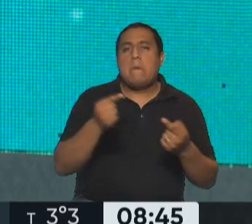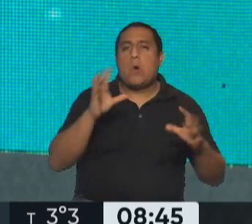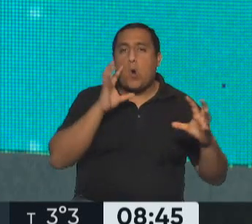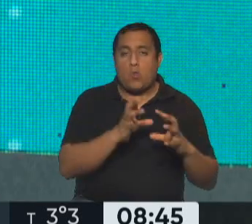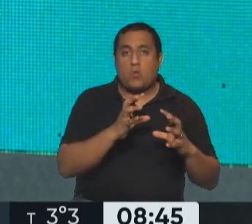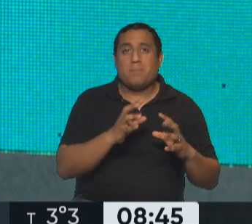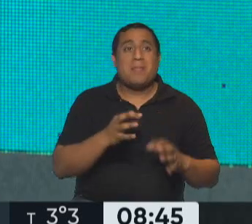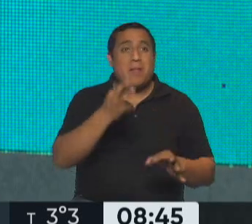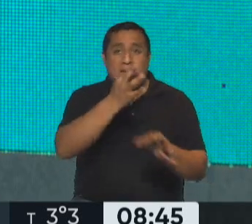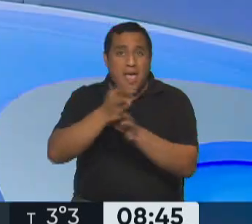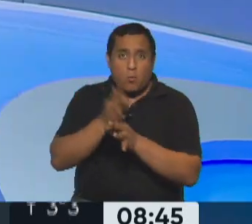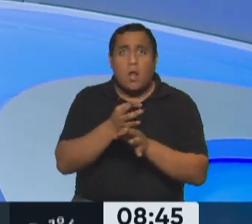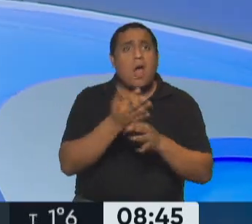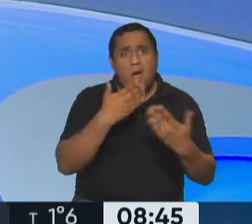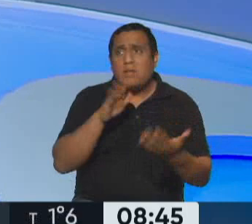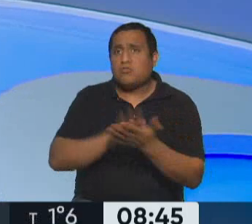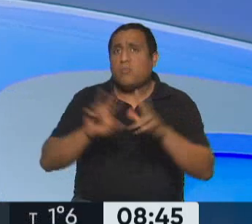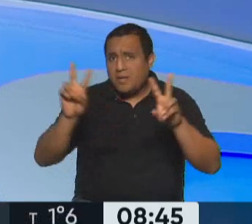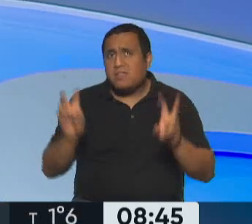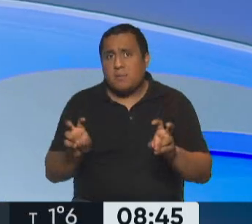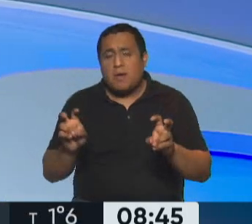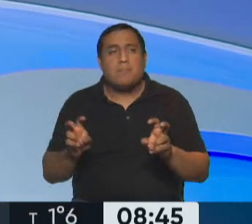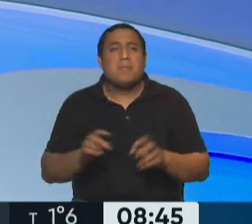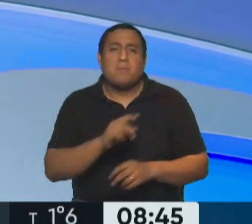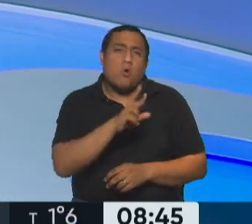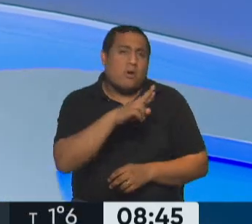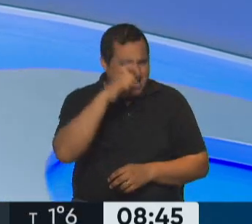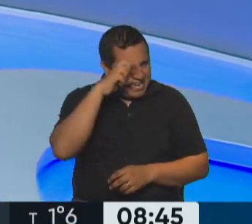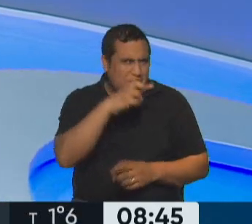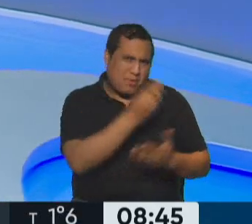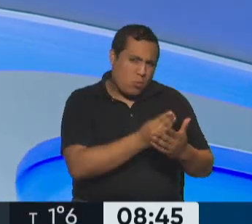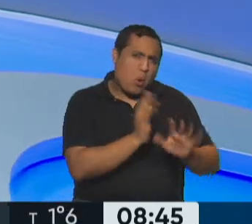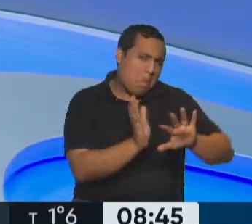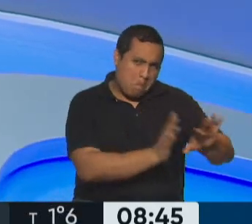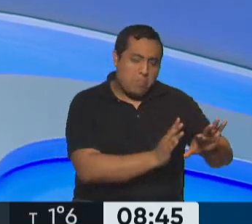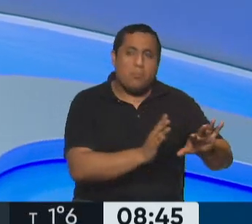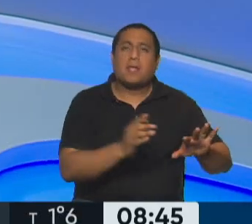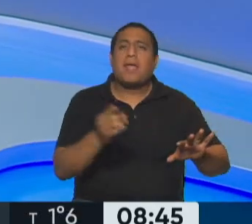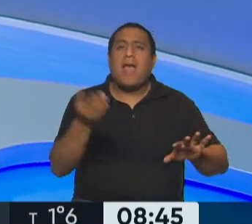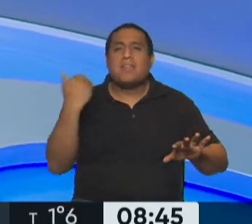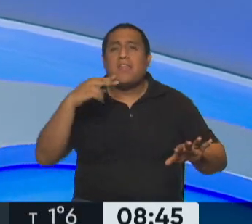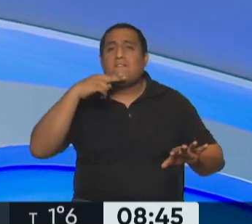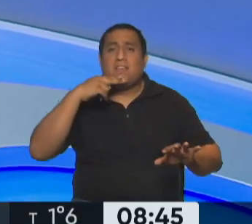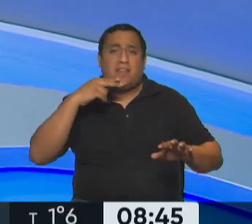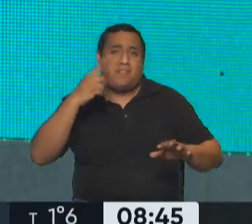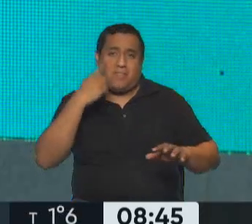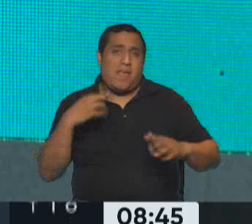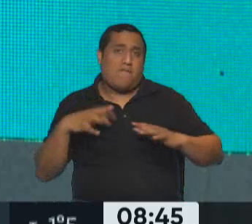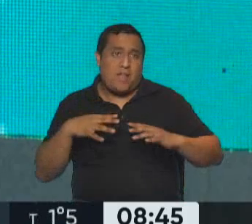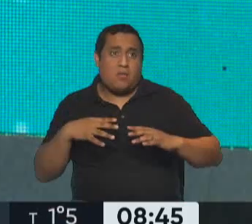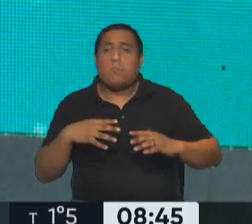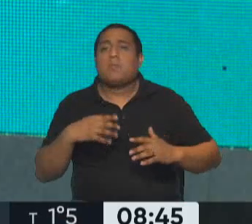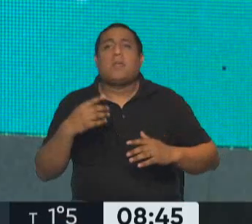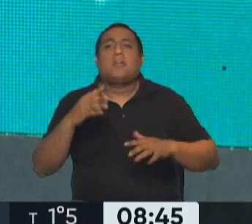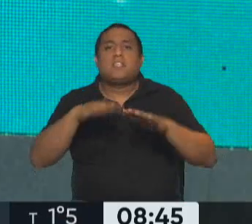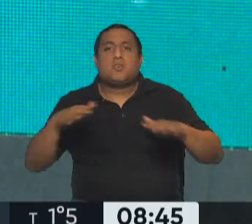las escuelas se habló del tema, más allá de lo que ocurre con Rep, básicamente porque fue feriado el viernes. Entonces, muchos de los chicos, tanto de primaria